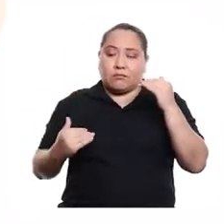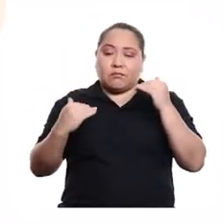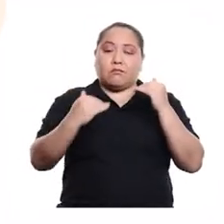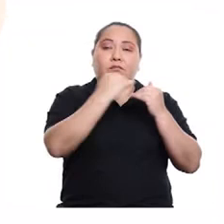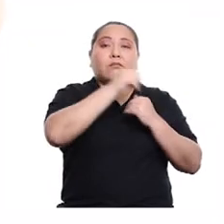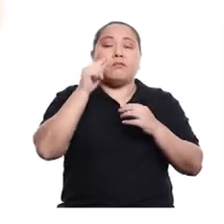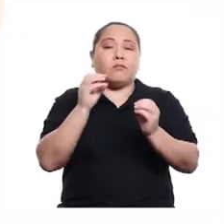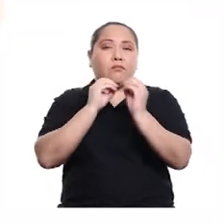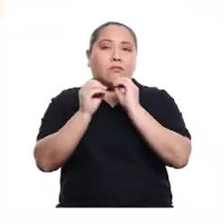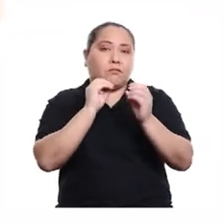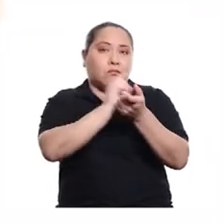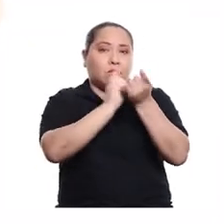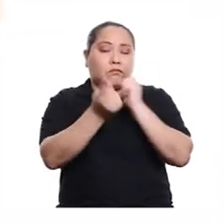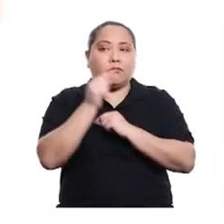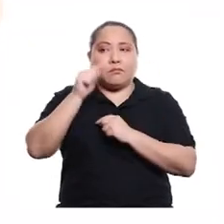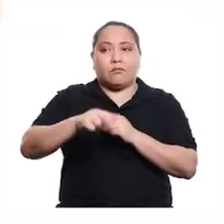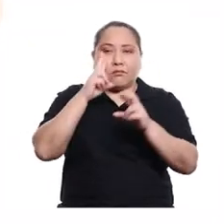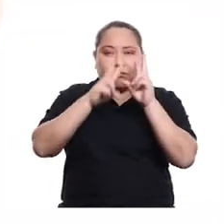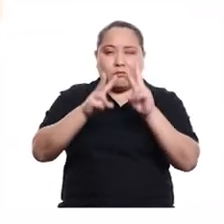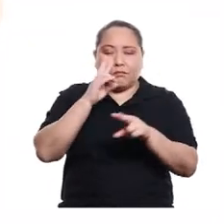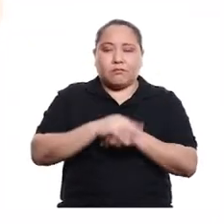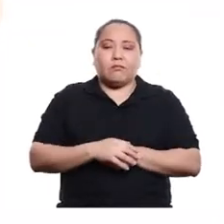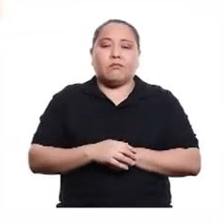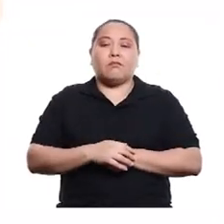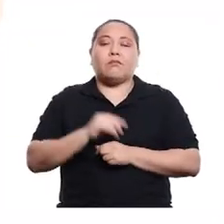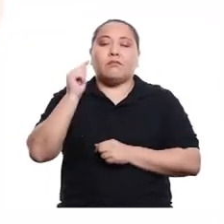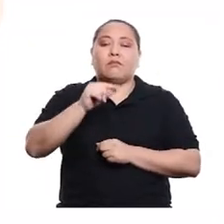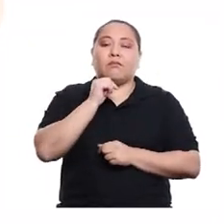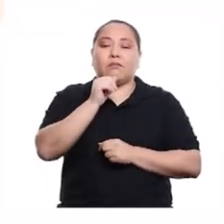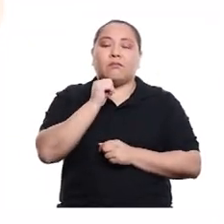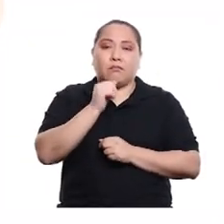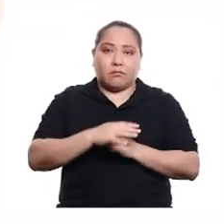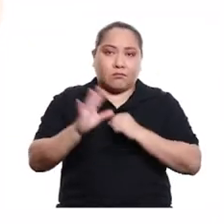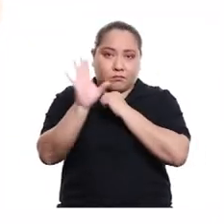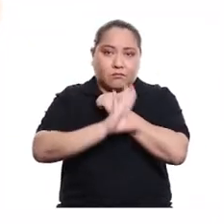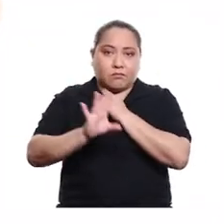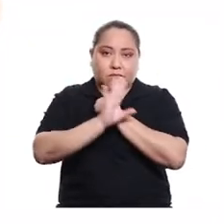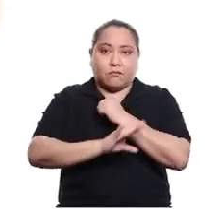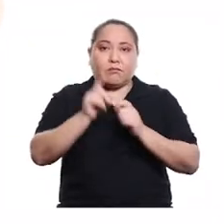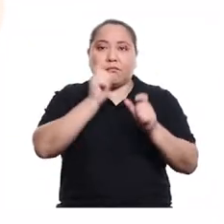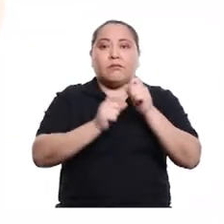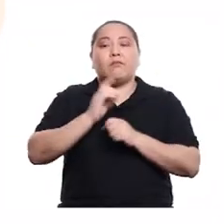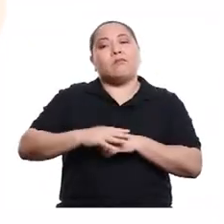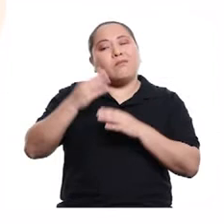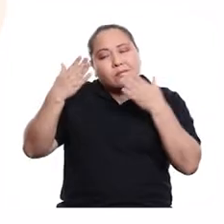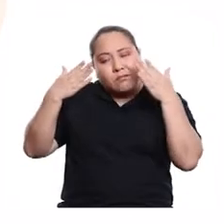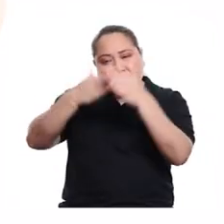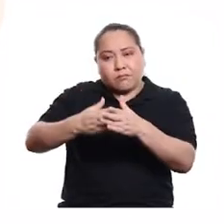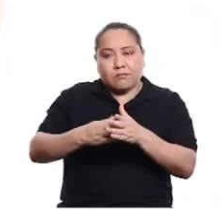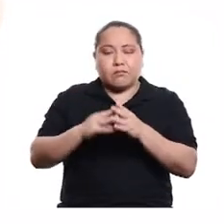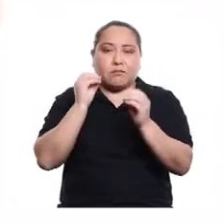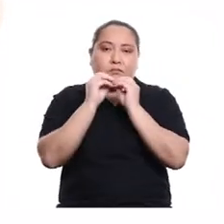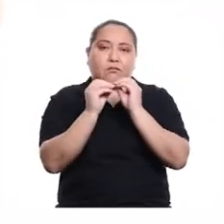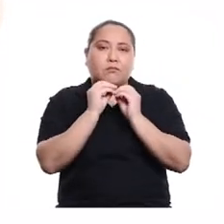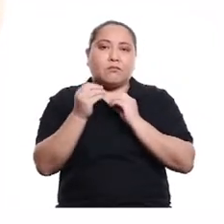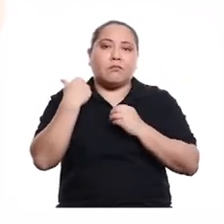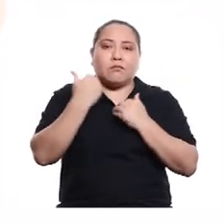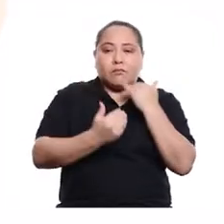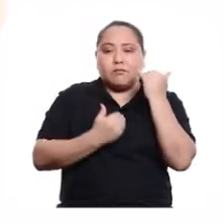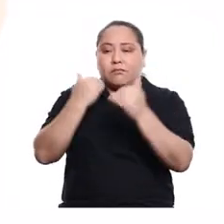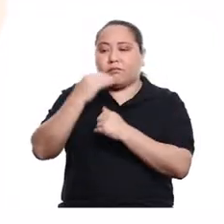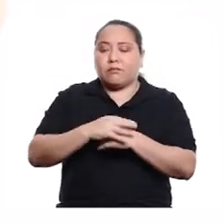Esta reforma es esencial para responder a la inseguridad ciudadana, con énfasis en reestructurar los procesos